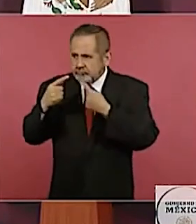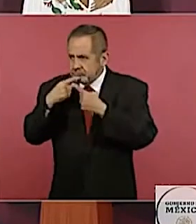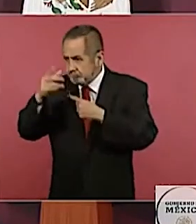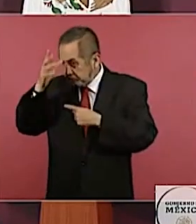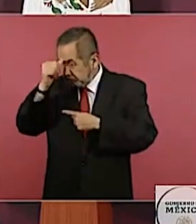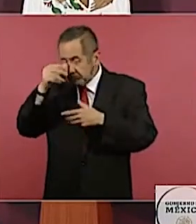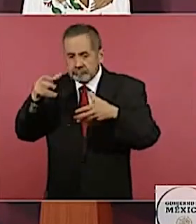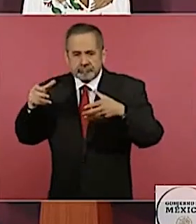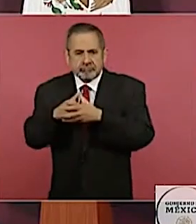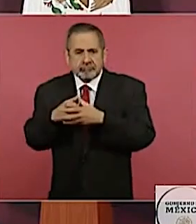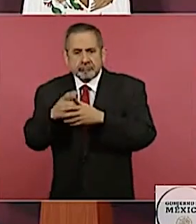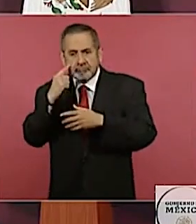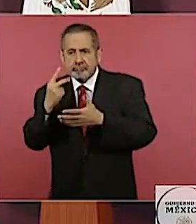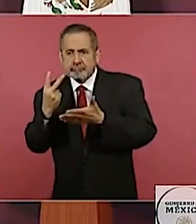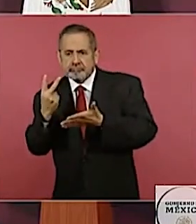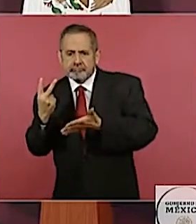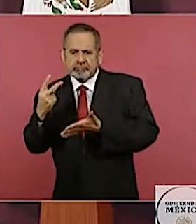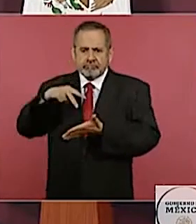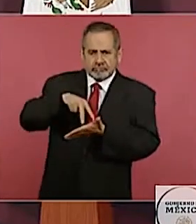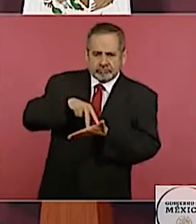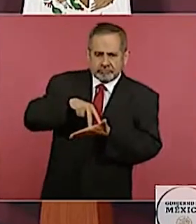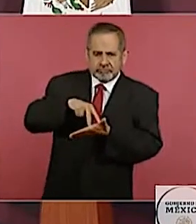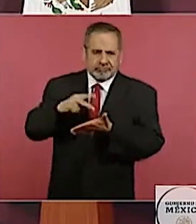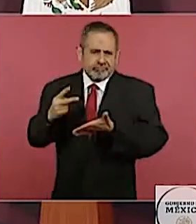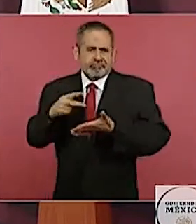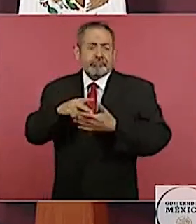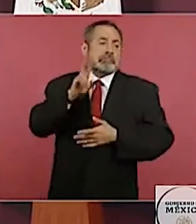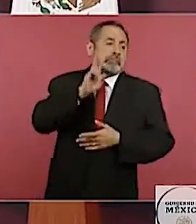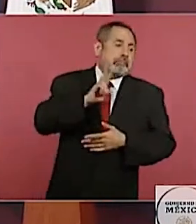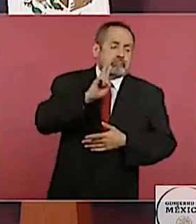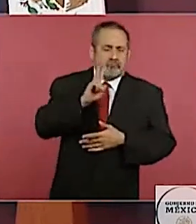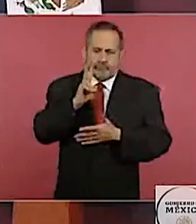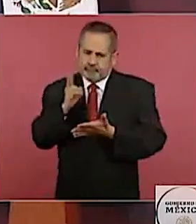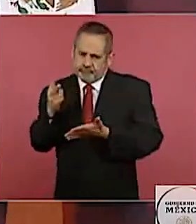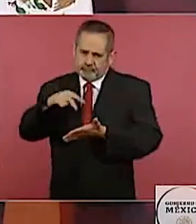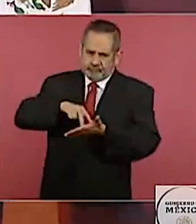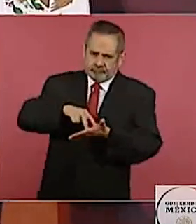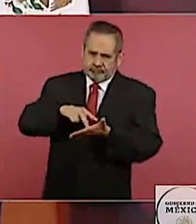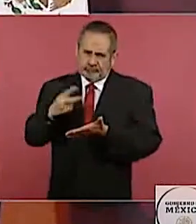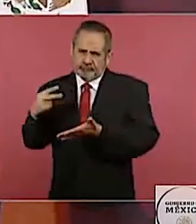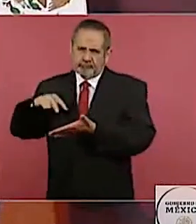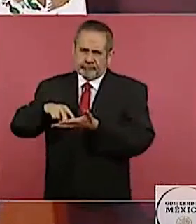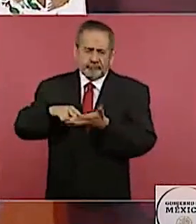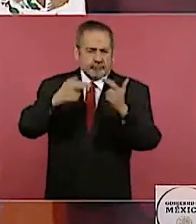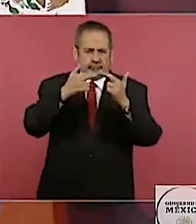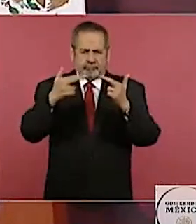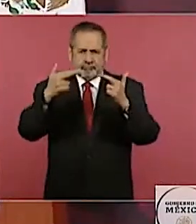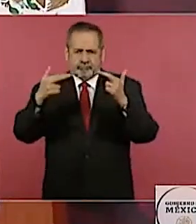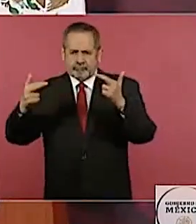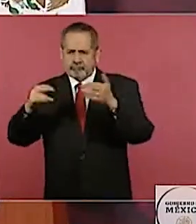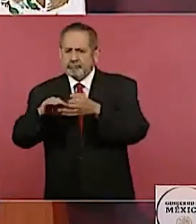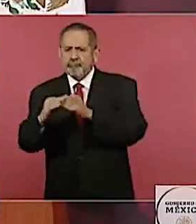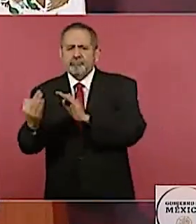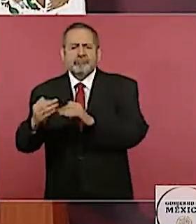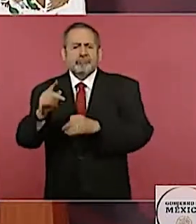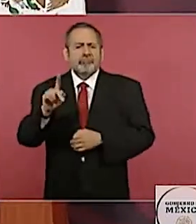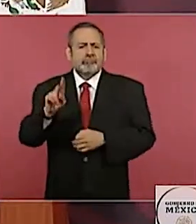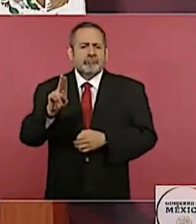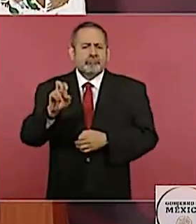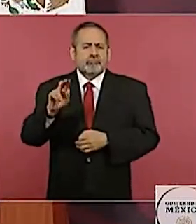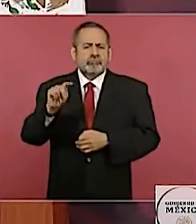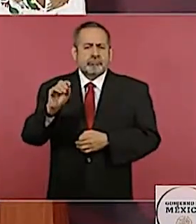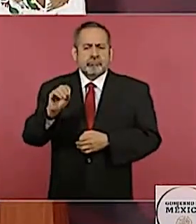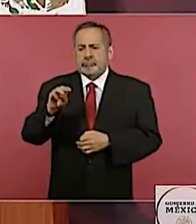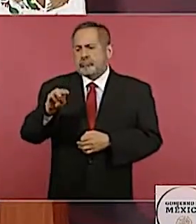de levantar dos no para tratar para levantar dos postes en una área en el lado de Puerto Marqués donde